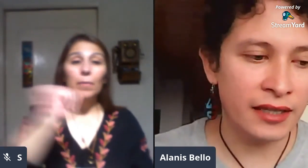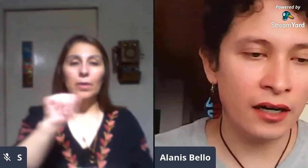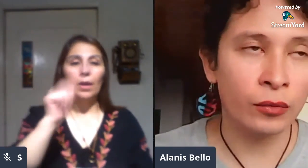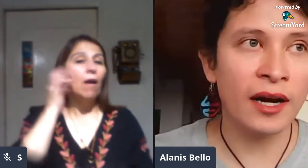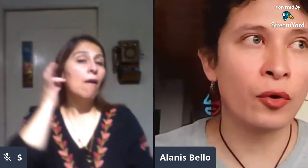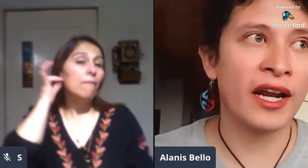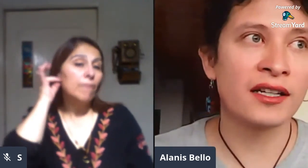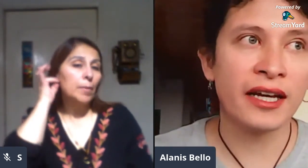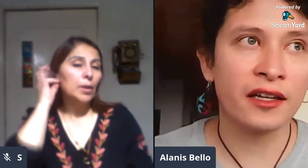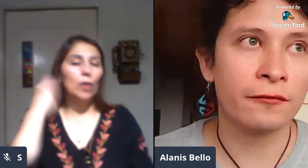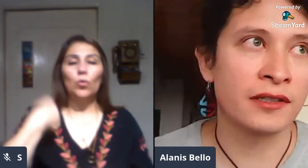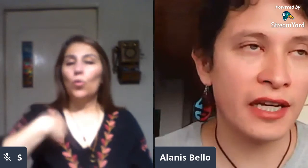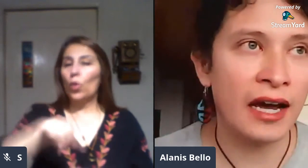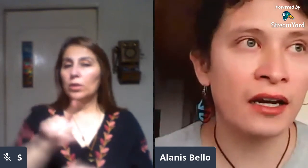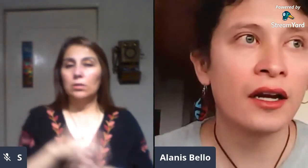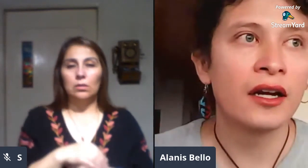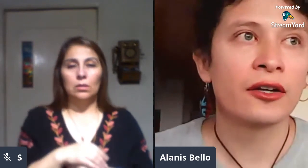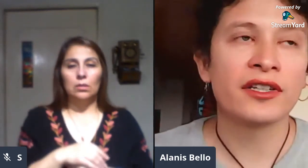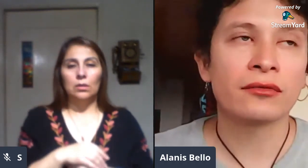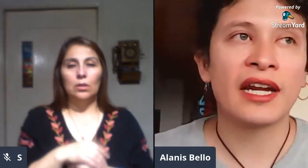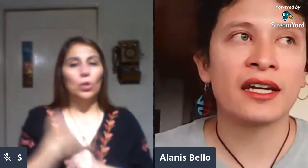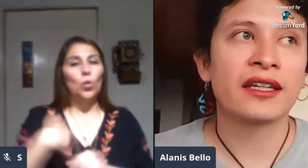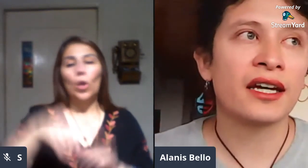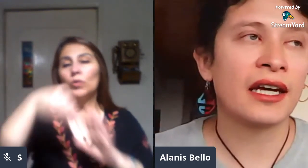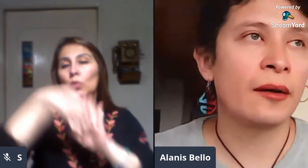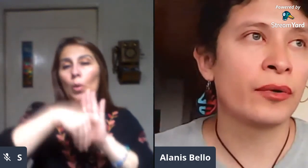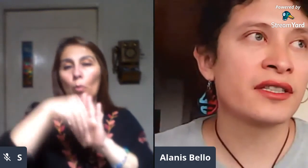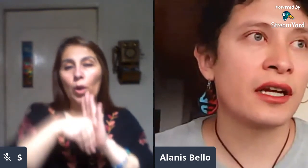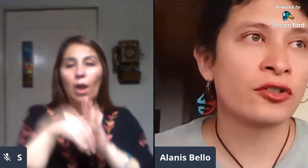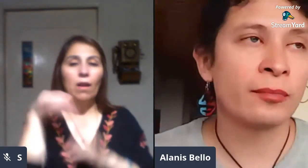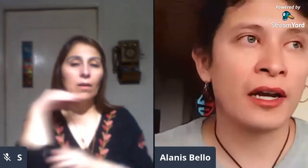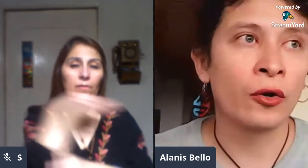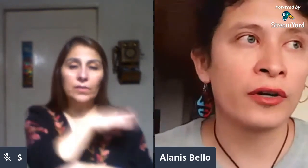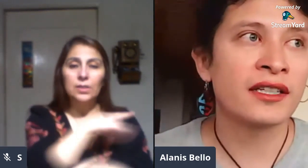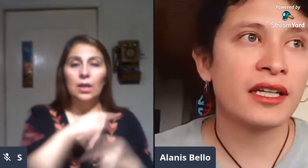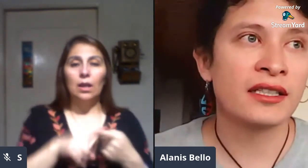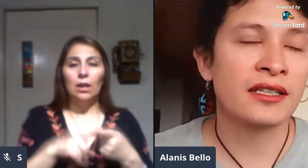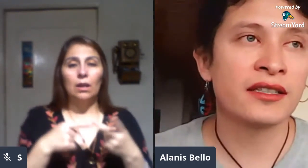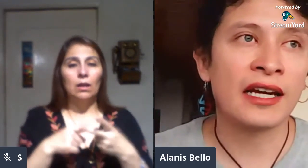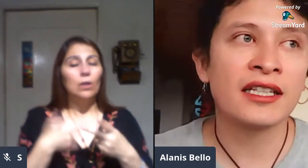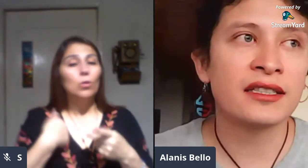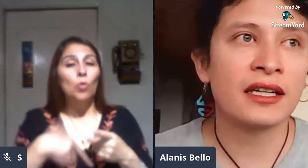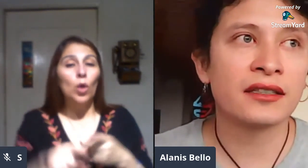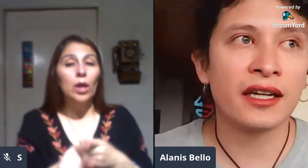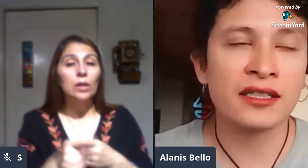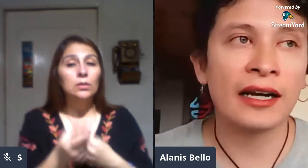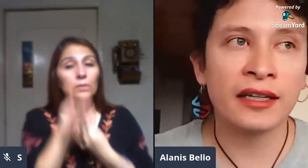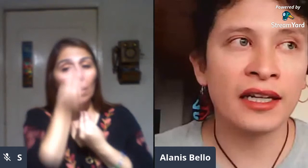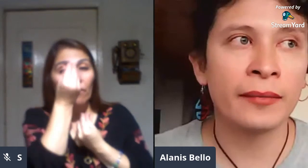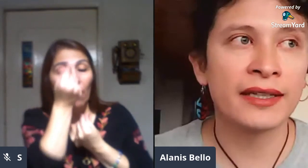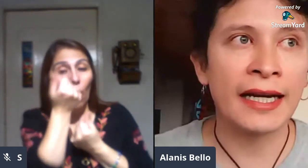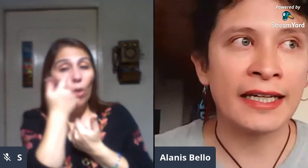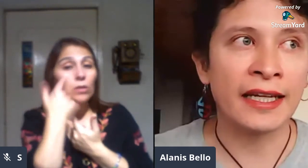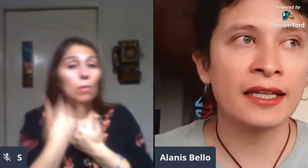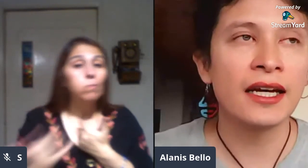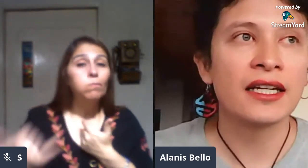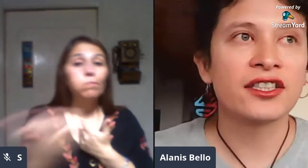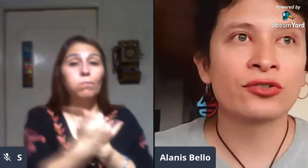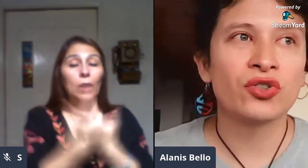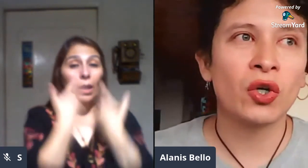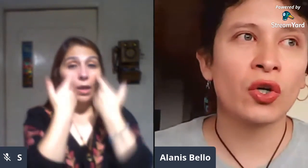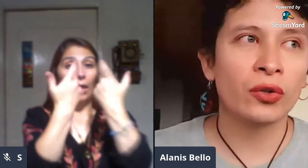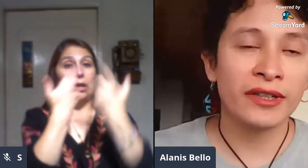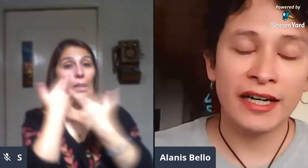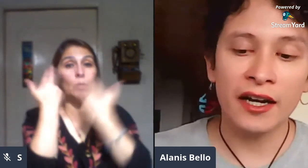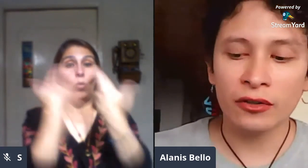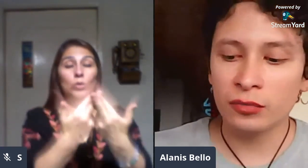que le apuesta a una moral sacrificial, no es una ética que le apuesta a los valores esencialistas que exaltan la maternidad,